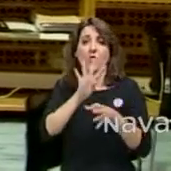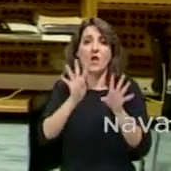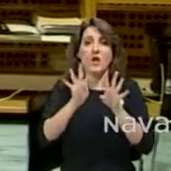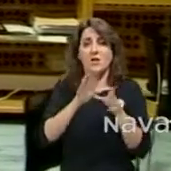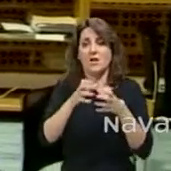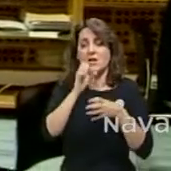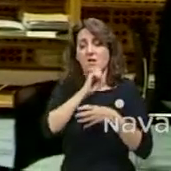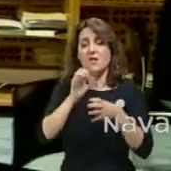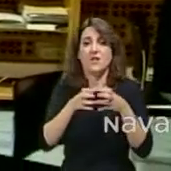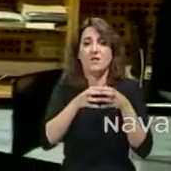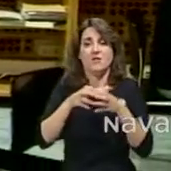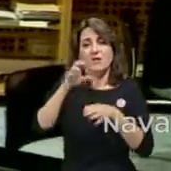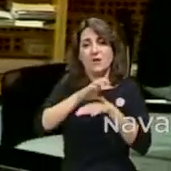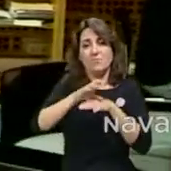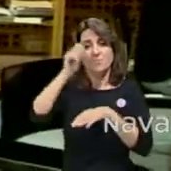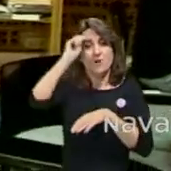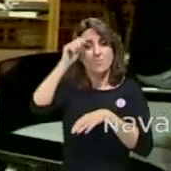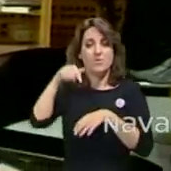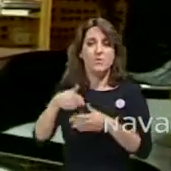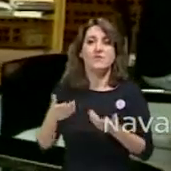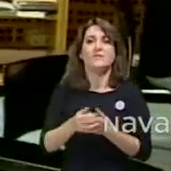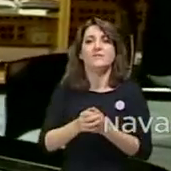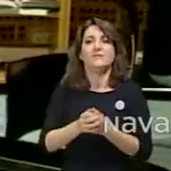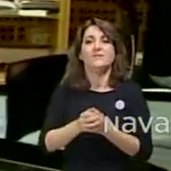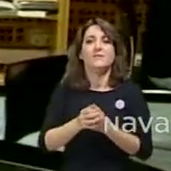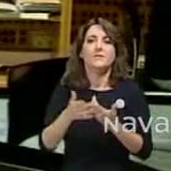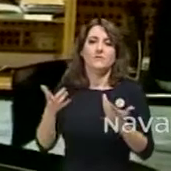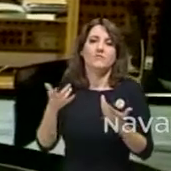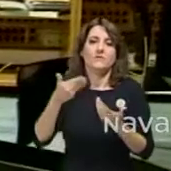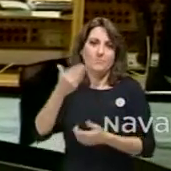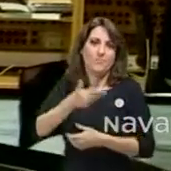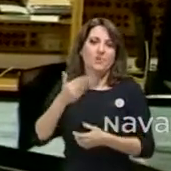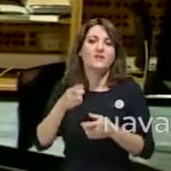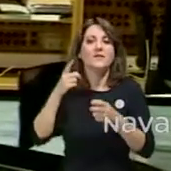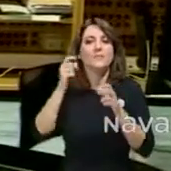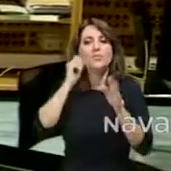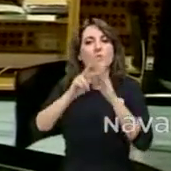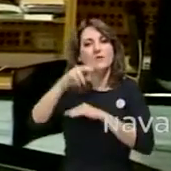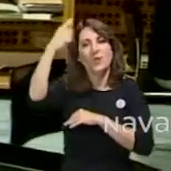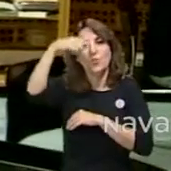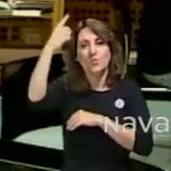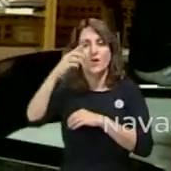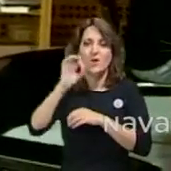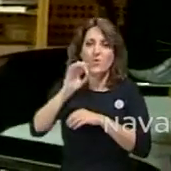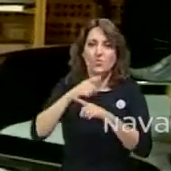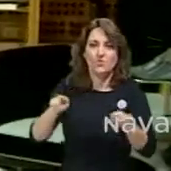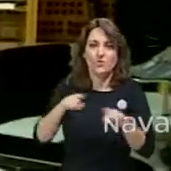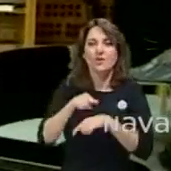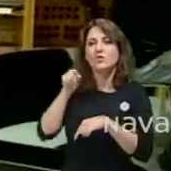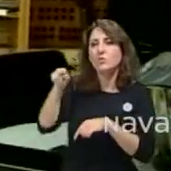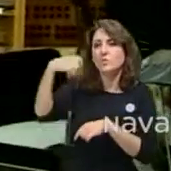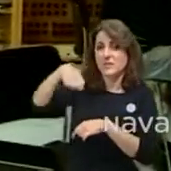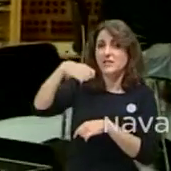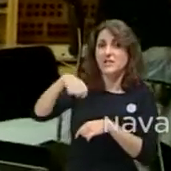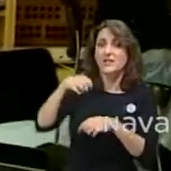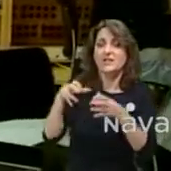ciudad, que es la que produce semejantes instituciones culturales, en este caso musical. Jesús, tú eres el presidente de esta